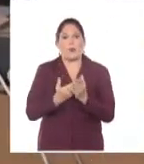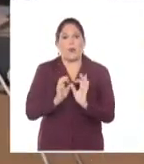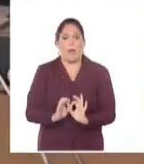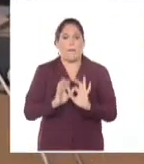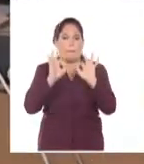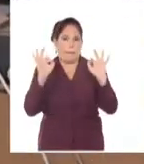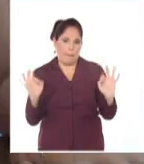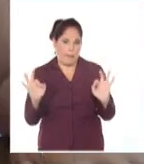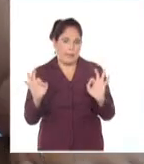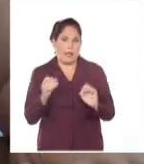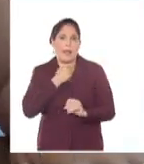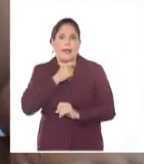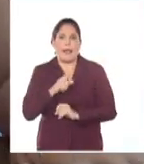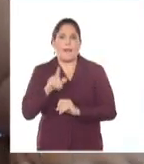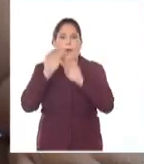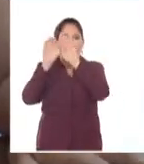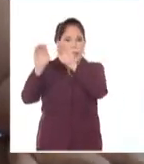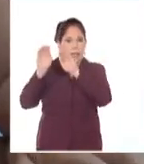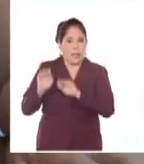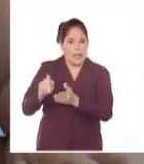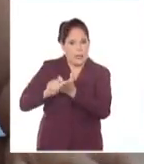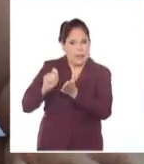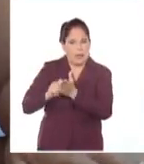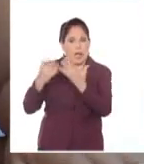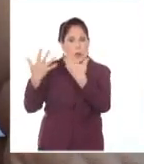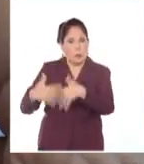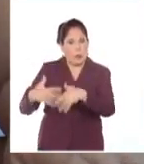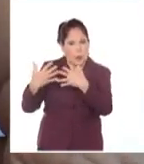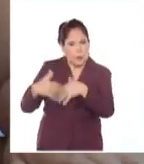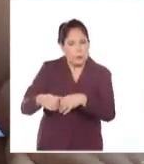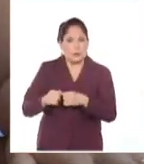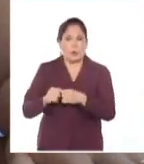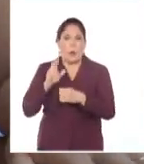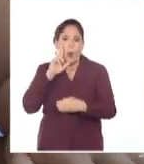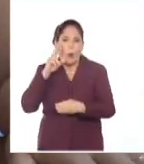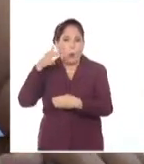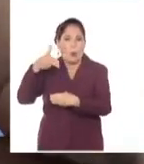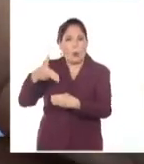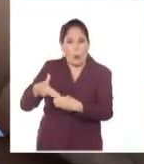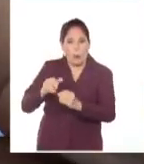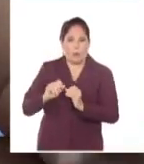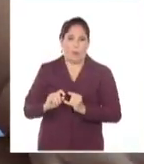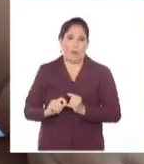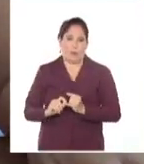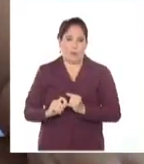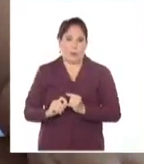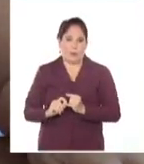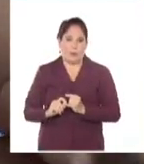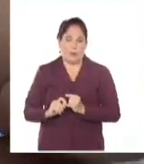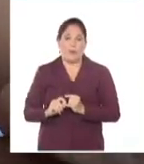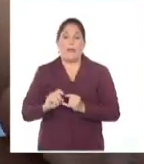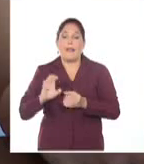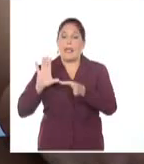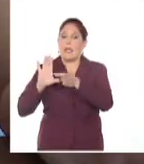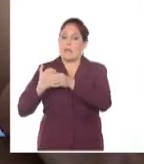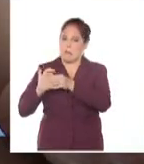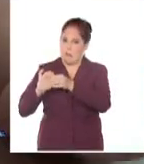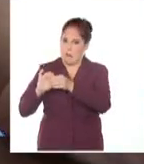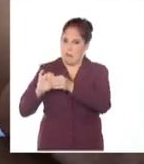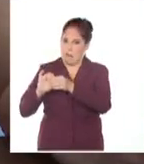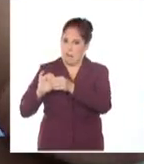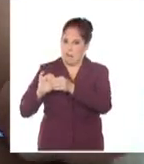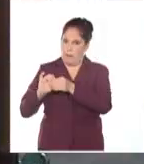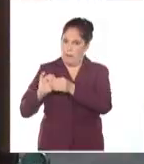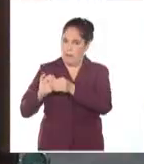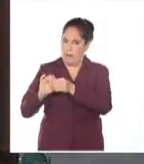a los temas inventarios, producción, combustible y la forma de gestión no estatal, desde su